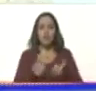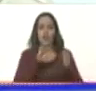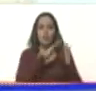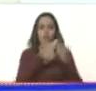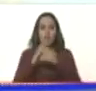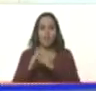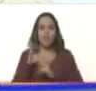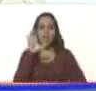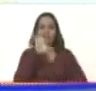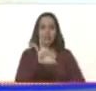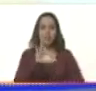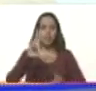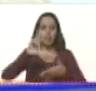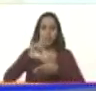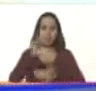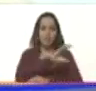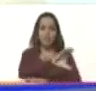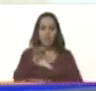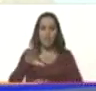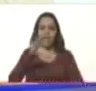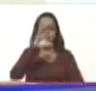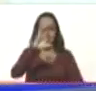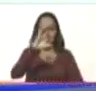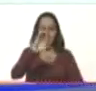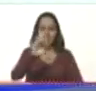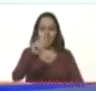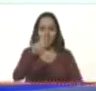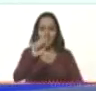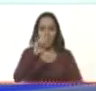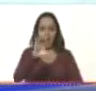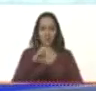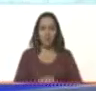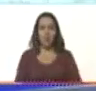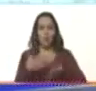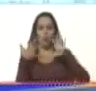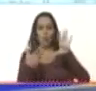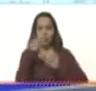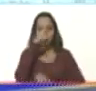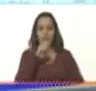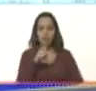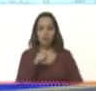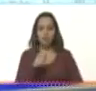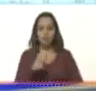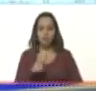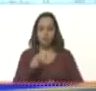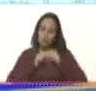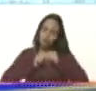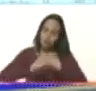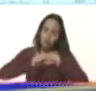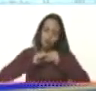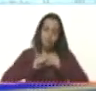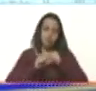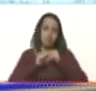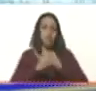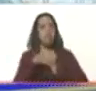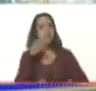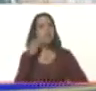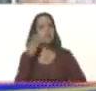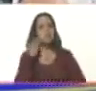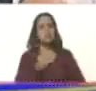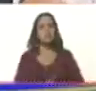estados latinoamericanos y caribeños, la CELAT. 8 años de batalla, 8 años de experiencia.